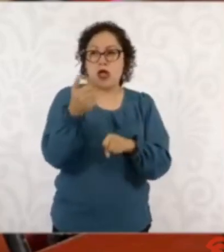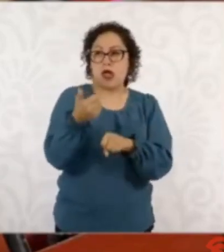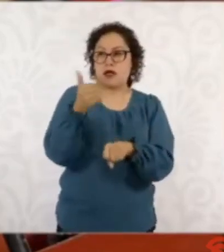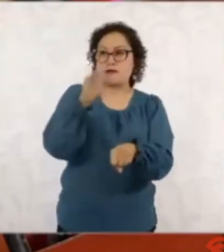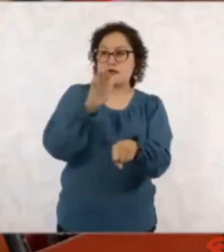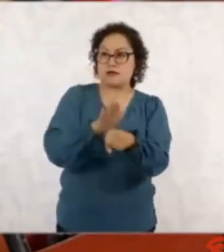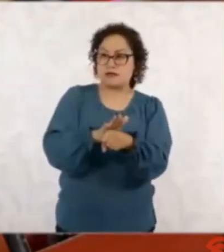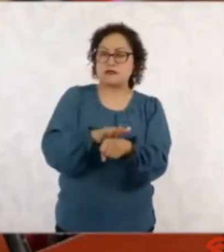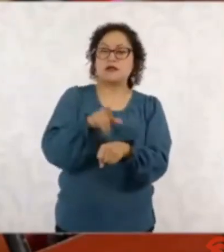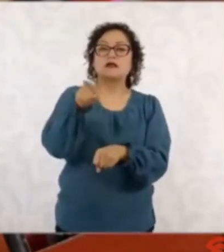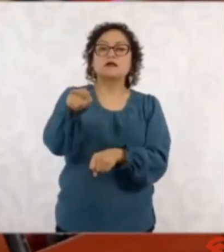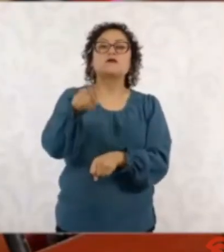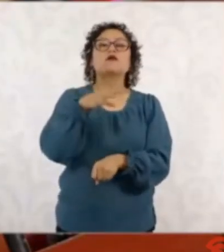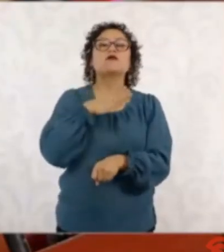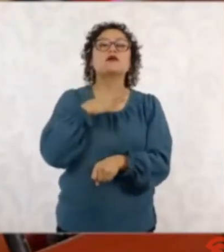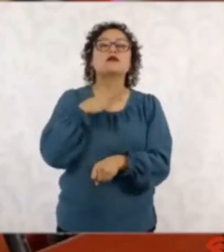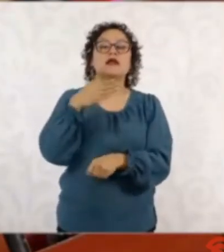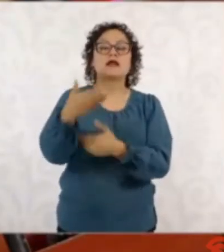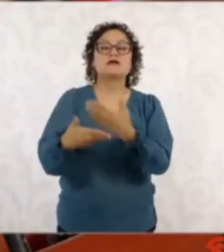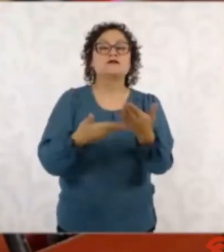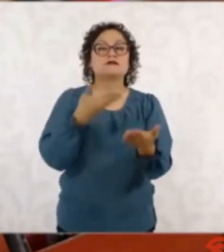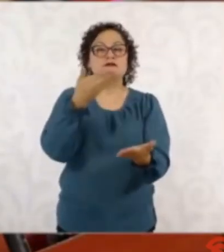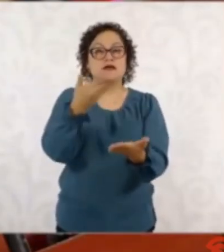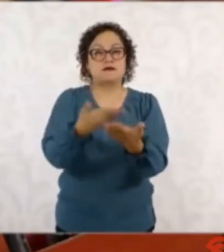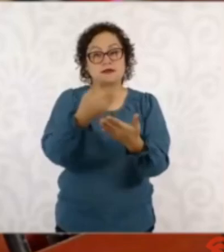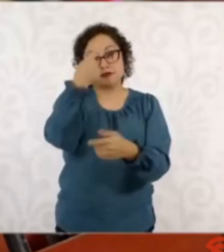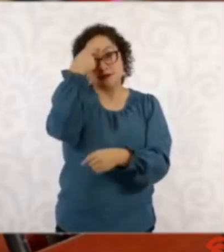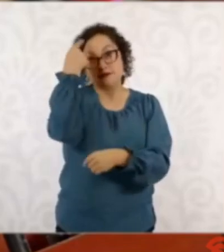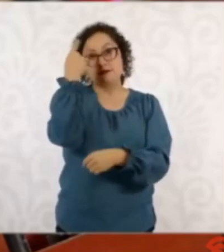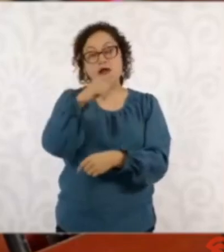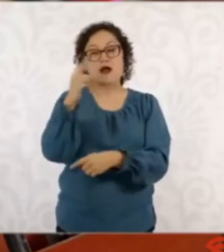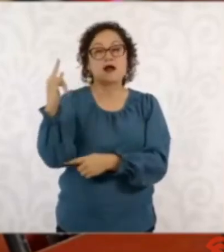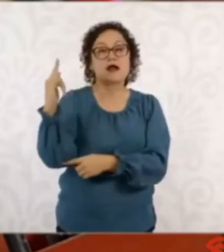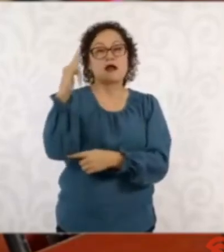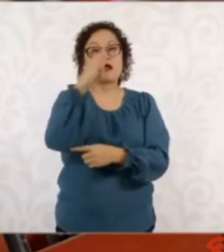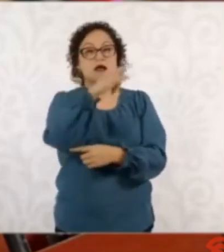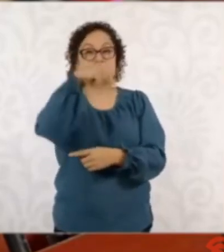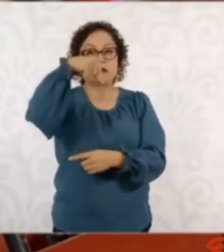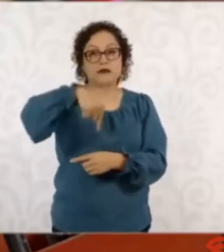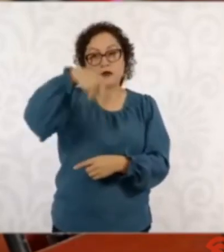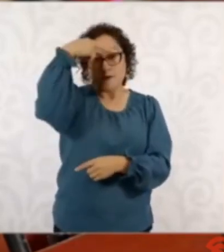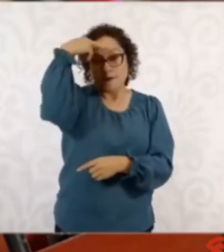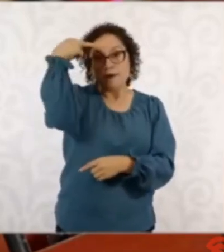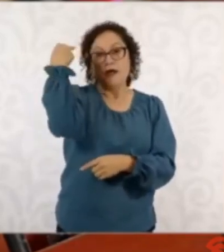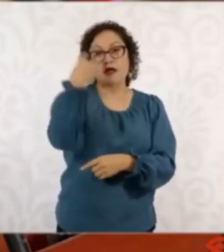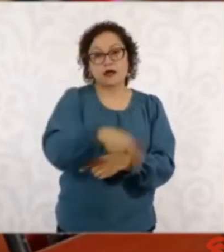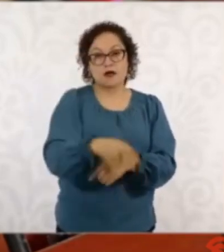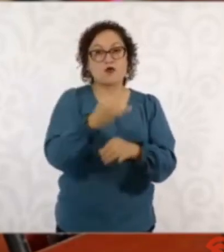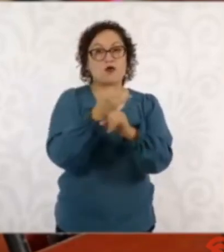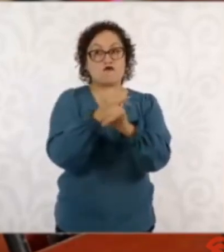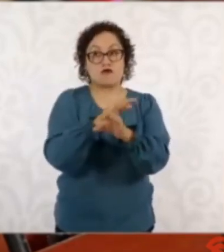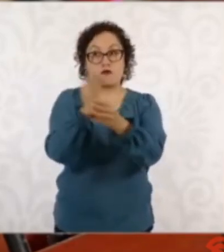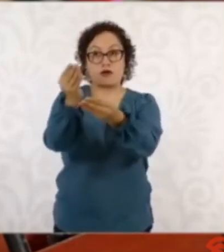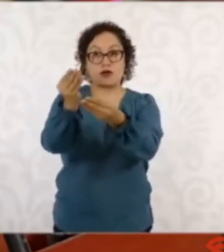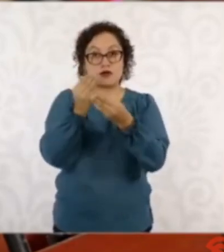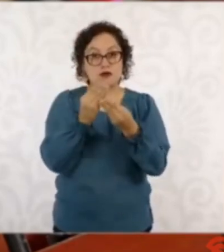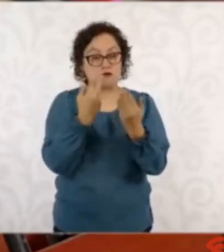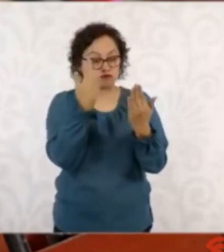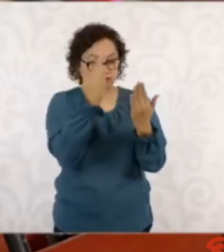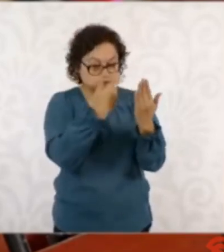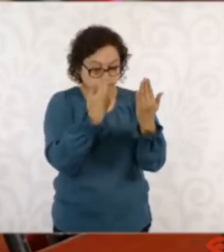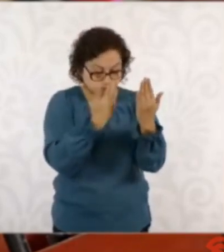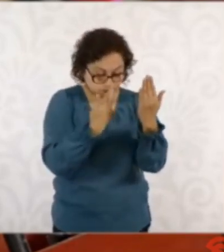desconcentrado denominado Servicios a la Navegación en el Espacio Aéreo Mexicano. Información de la que se observa que en